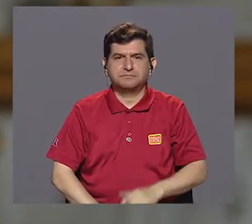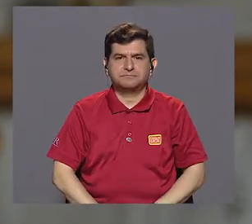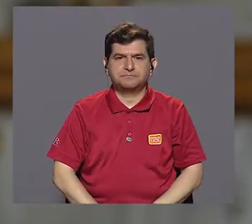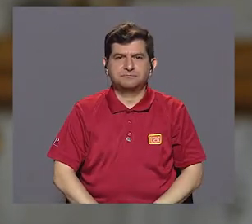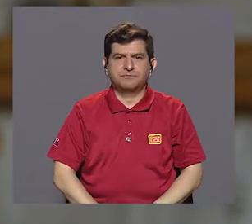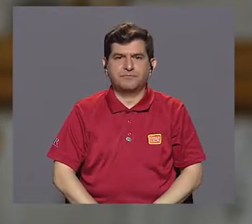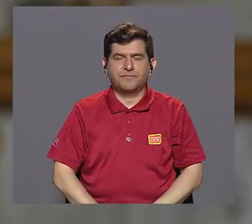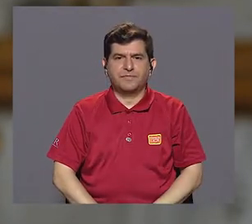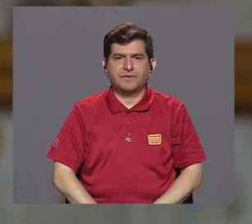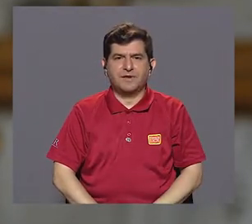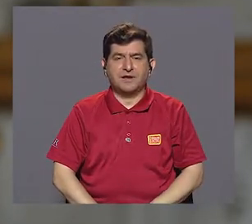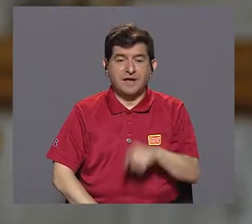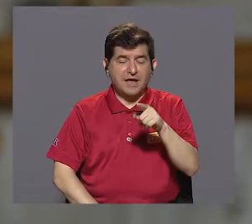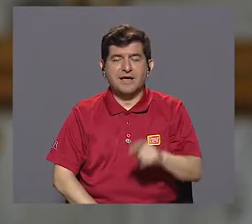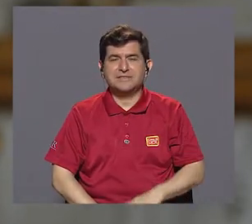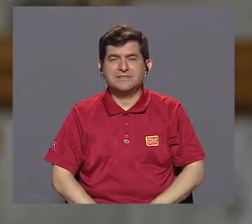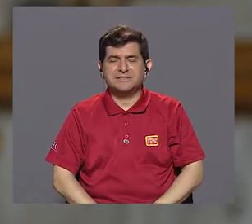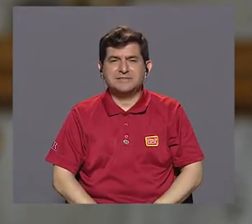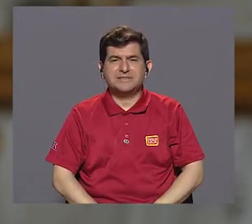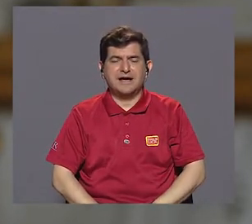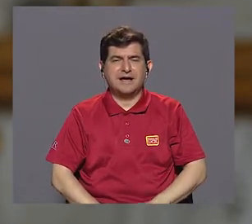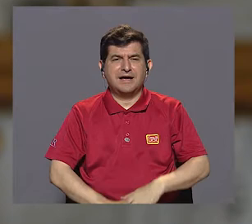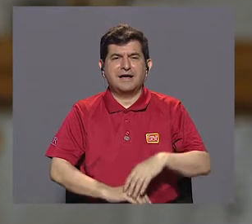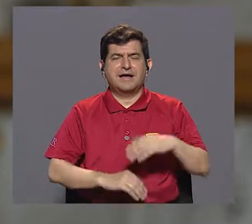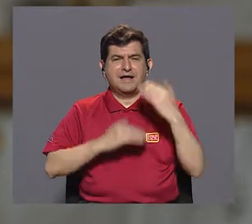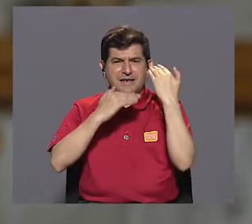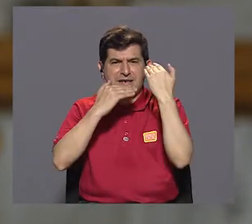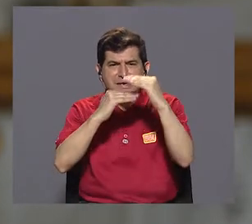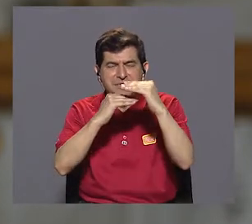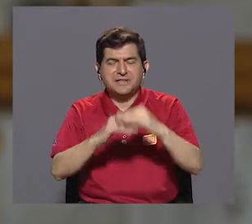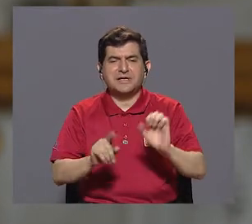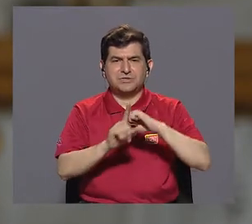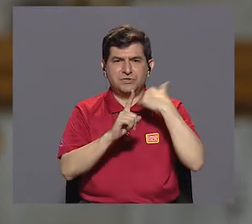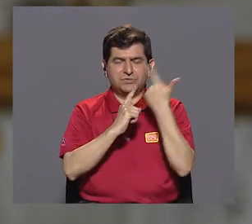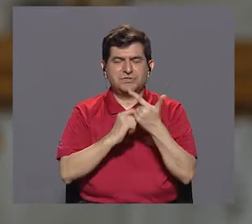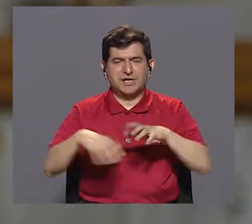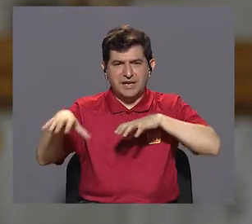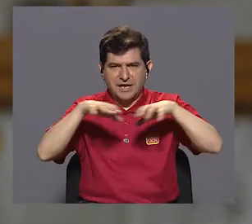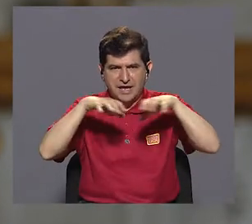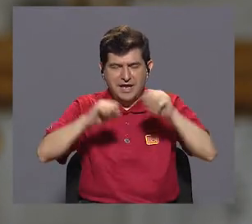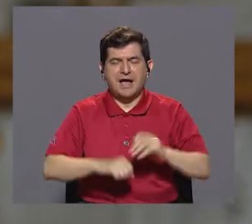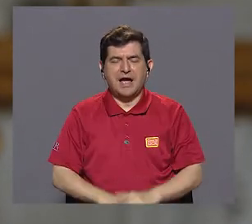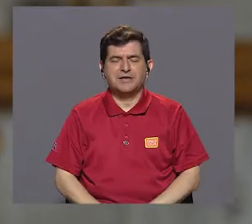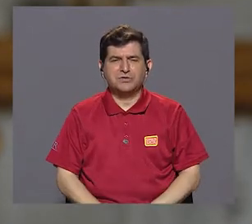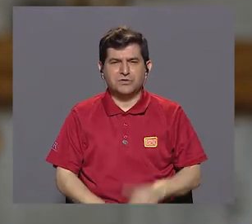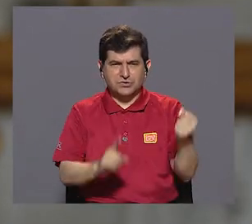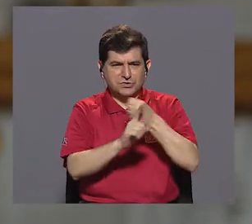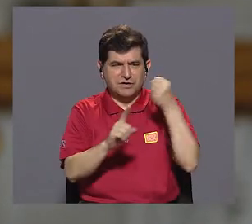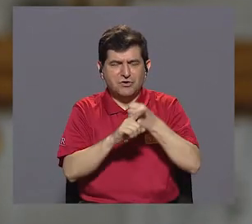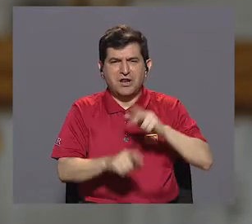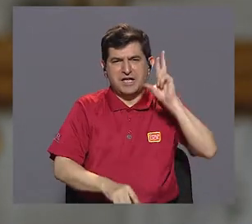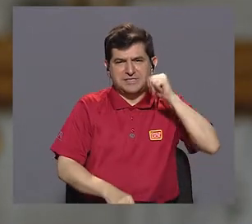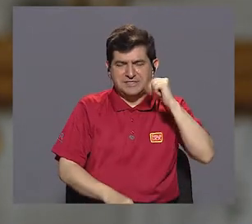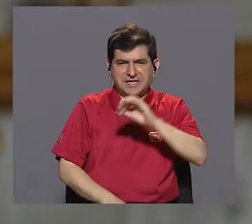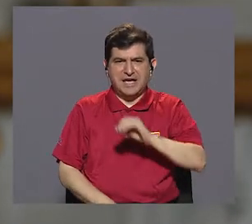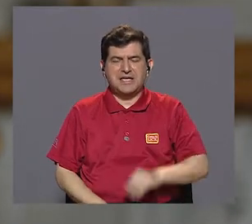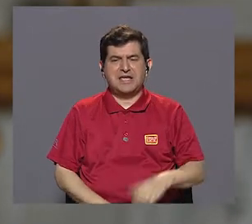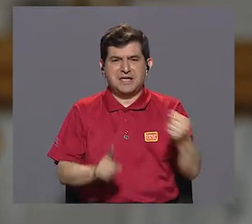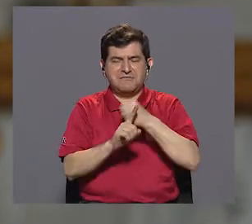que la censura social ante los actos de violencia machista, violencia de